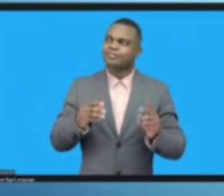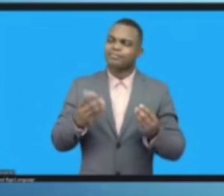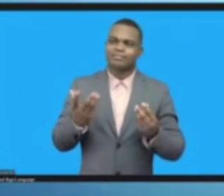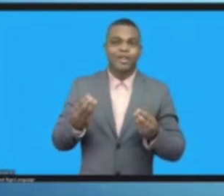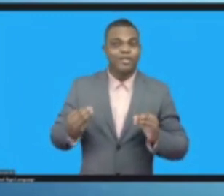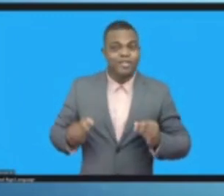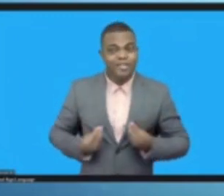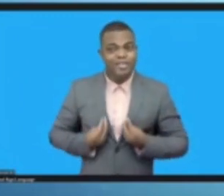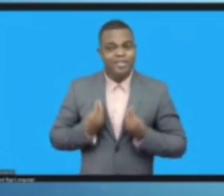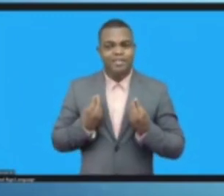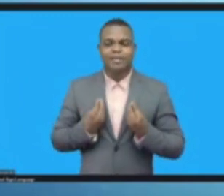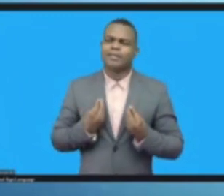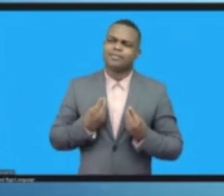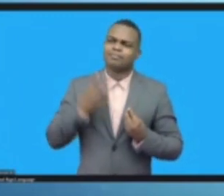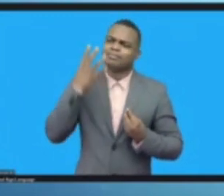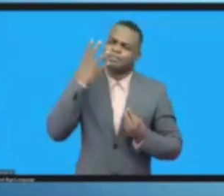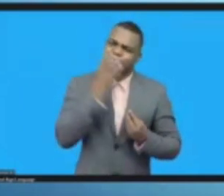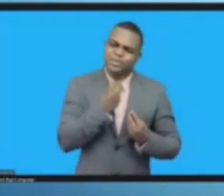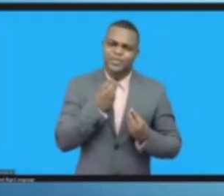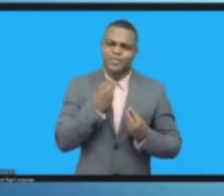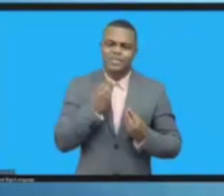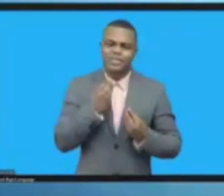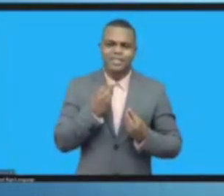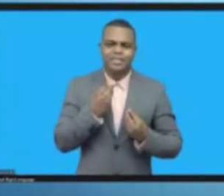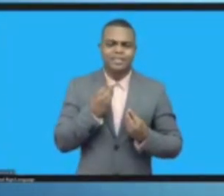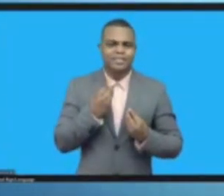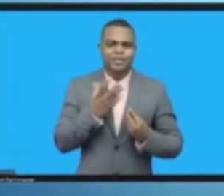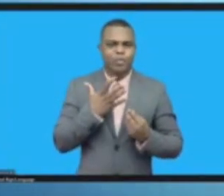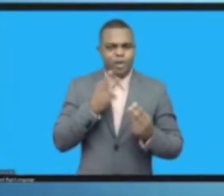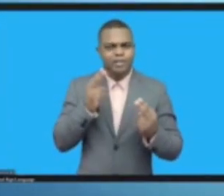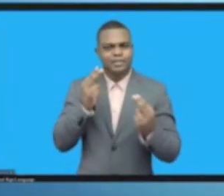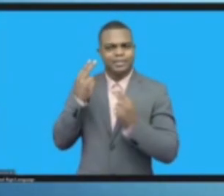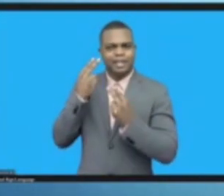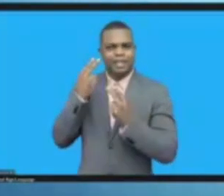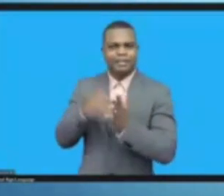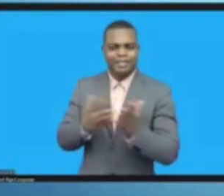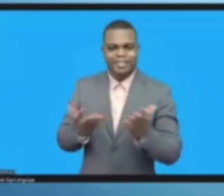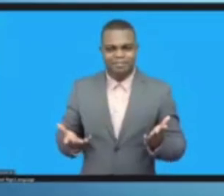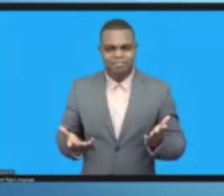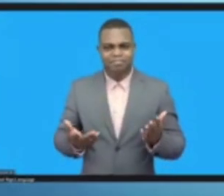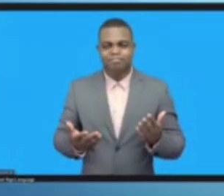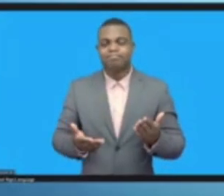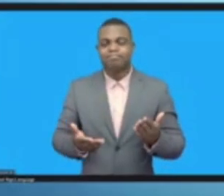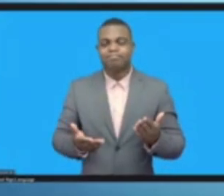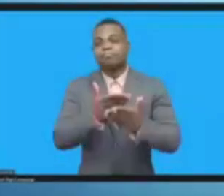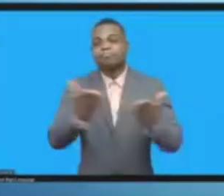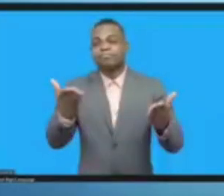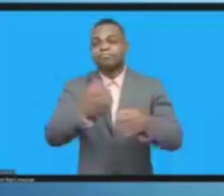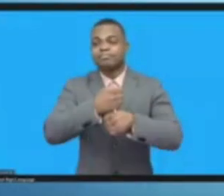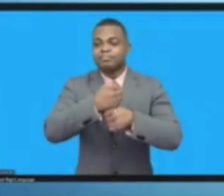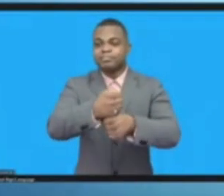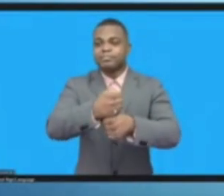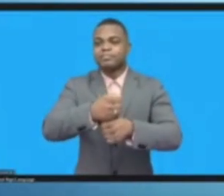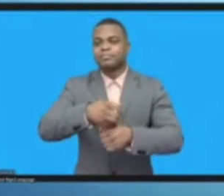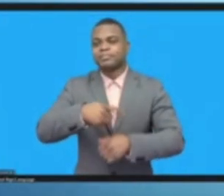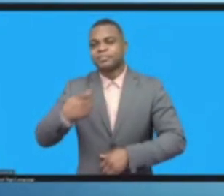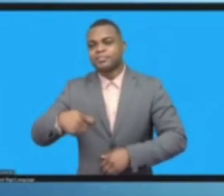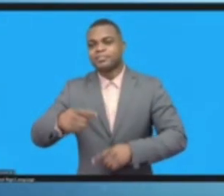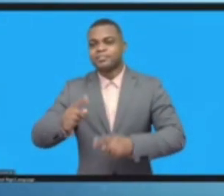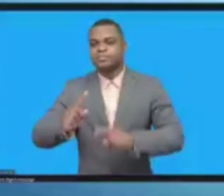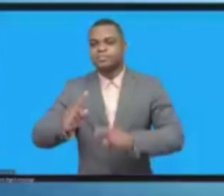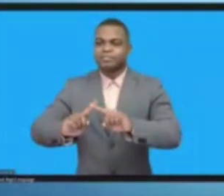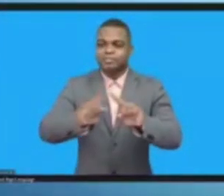remotos Quiero agradecer Como lo hicieron nosotros anteriores a los anfitriones la República